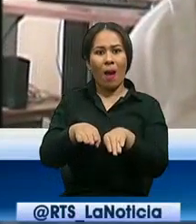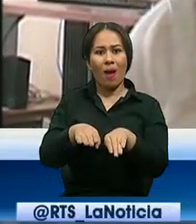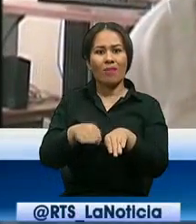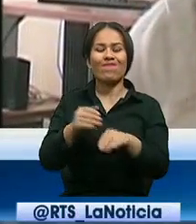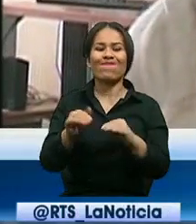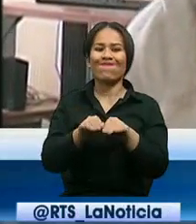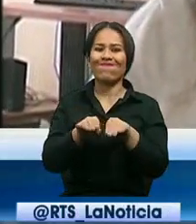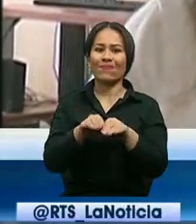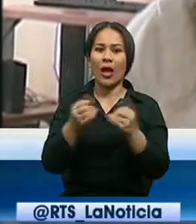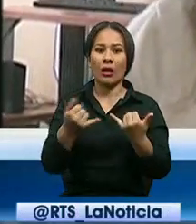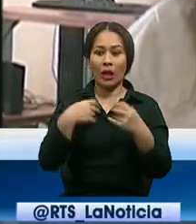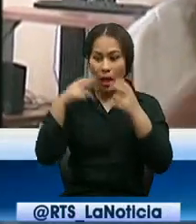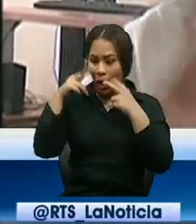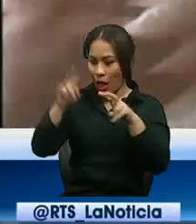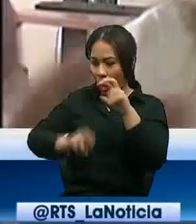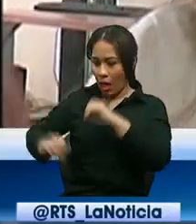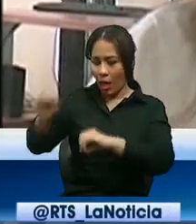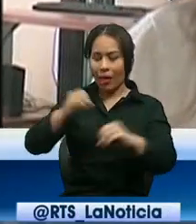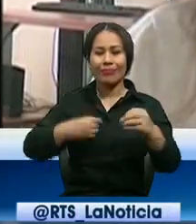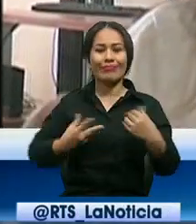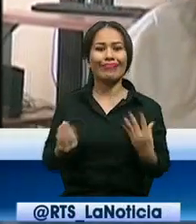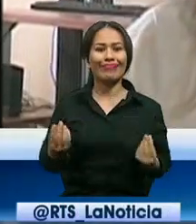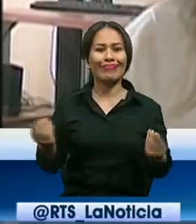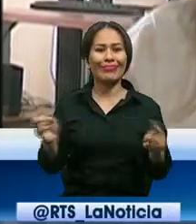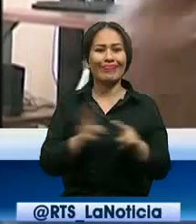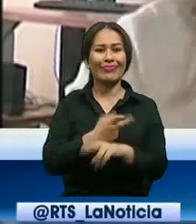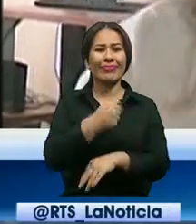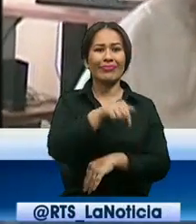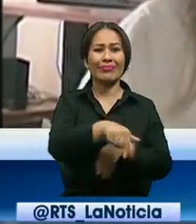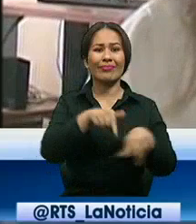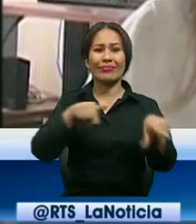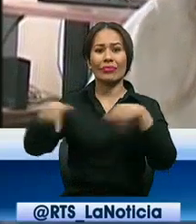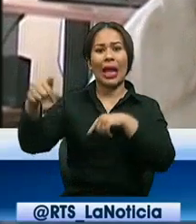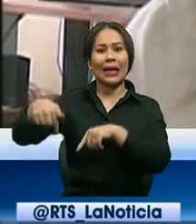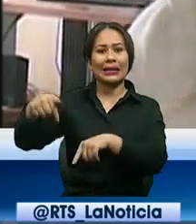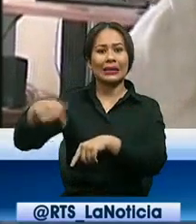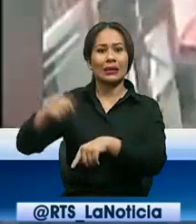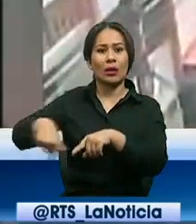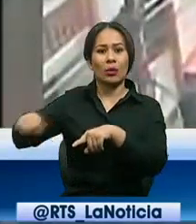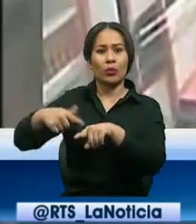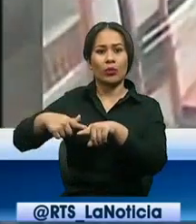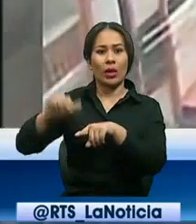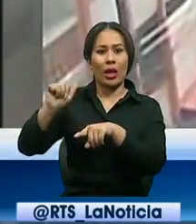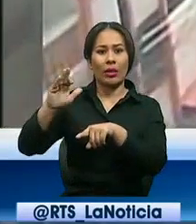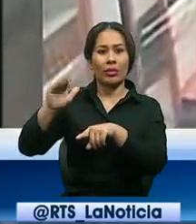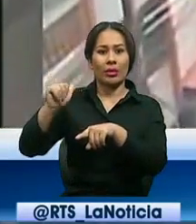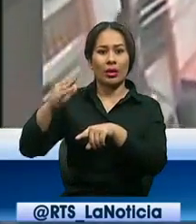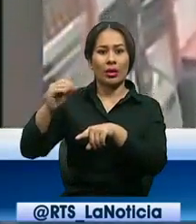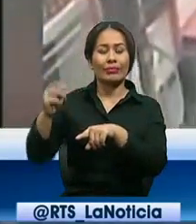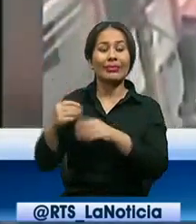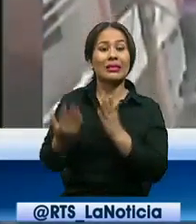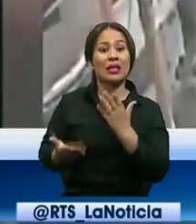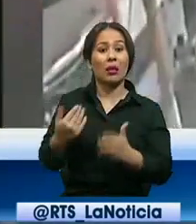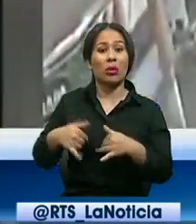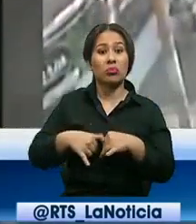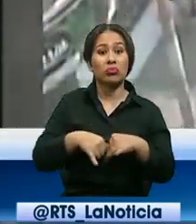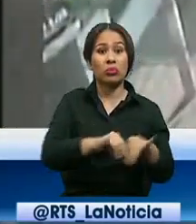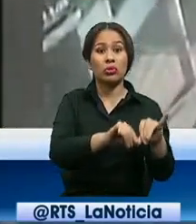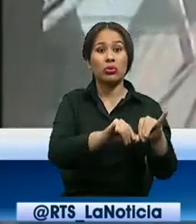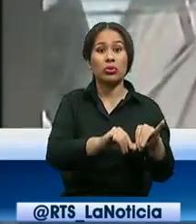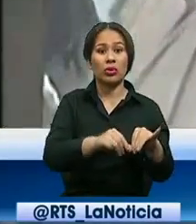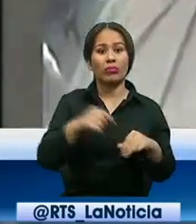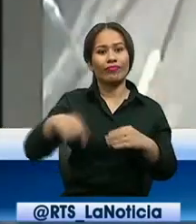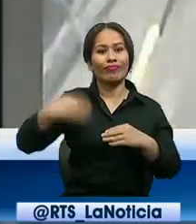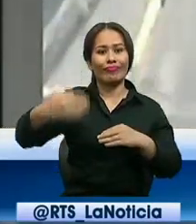estamos observando, que se activan ciertos sectores como este sector ahora en Atacames. Las réplicas podrían continuar durante los